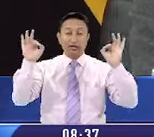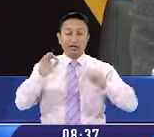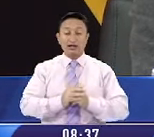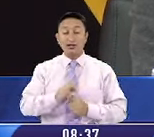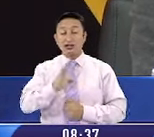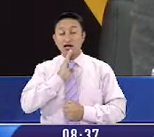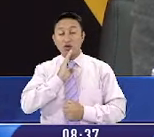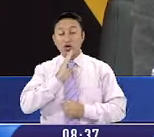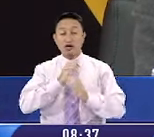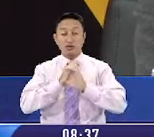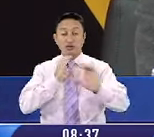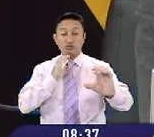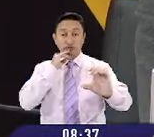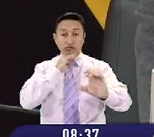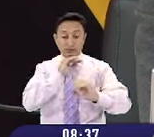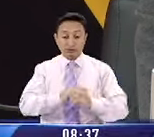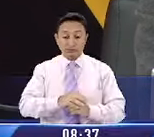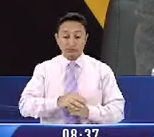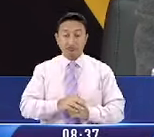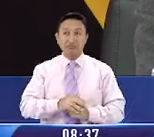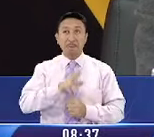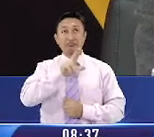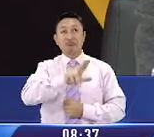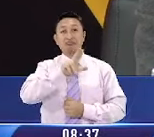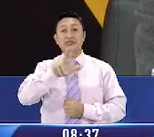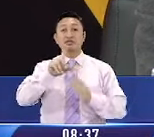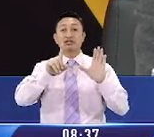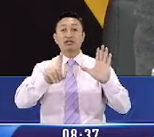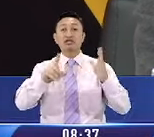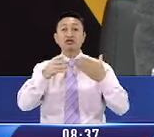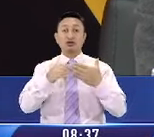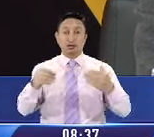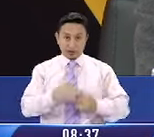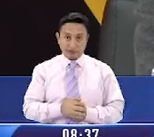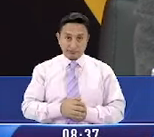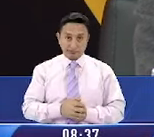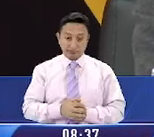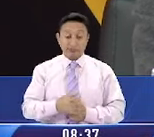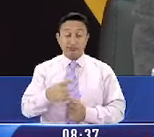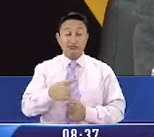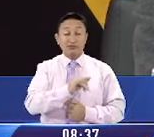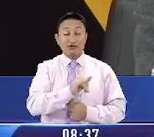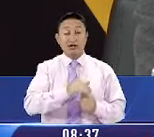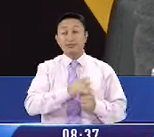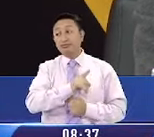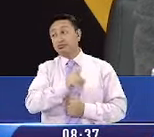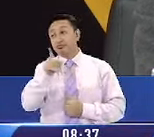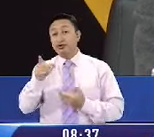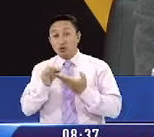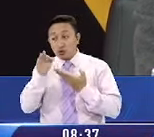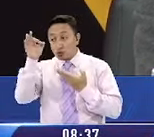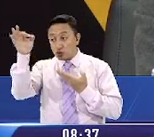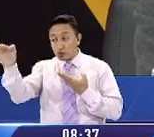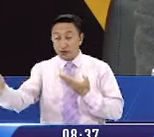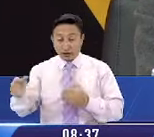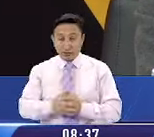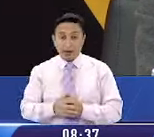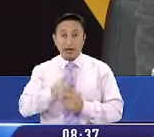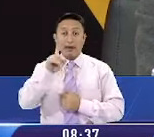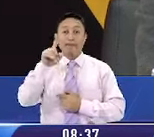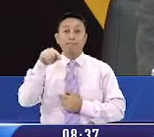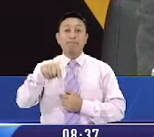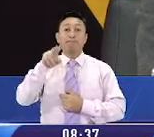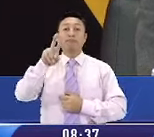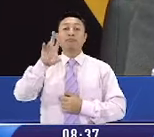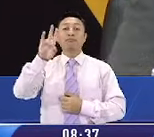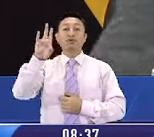alcantarillado en el sector urbano nos cuesta $36 esos mismos servicios en el sector rural nos cuenta 1,277 dólares por